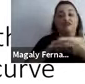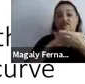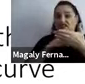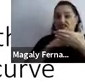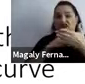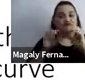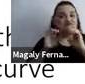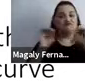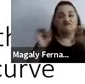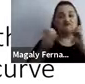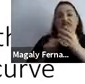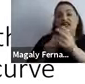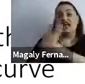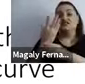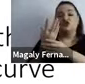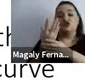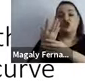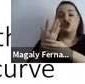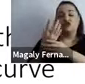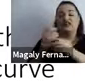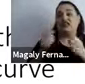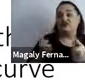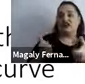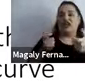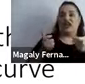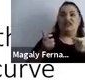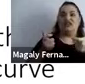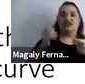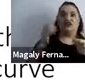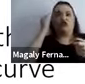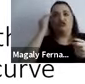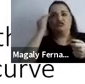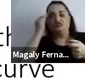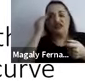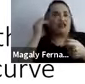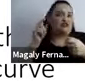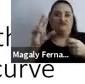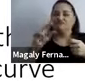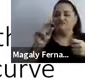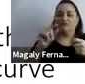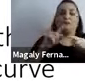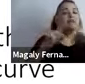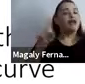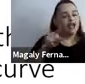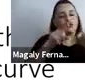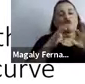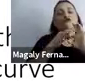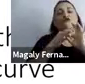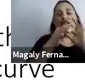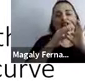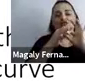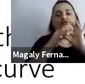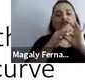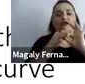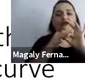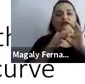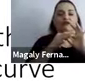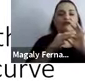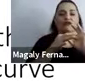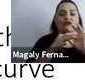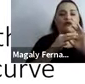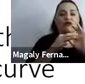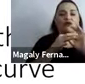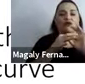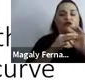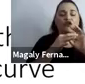absoluto la creación ni de riqueza ni de conocimiento, etcétera, pero sí que está muy relacionado con